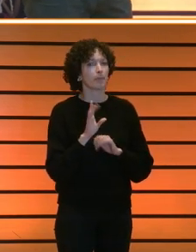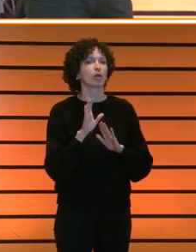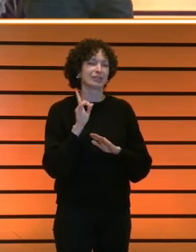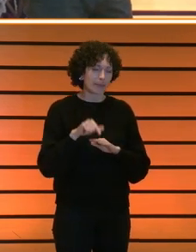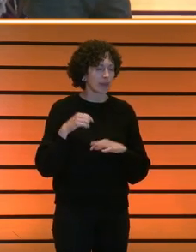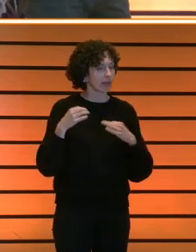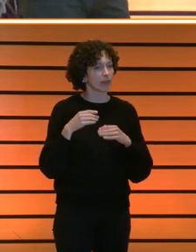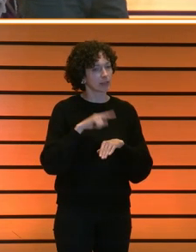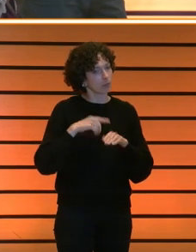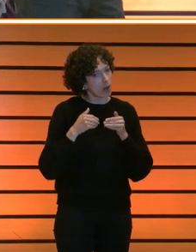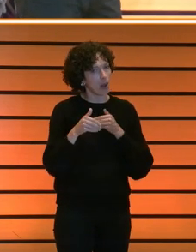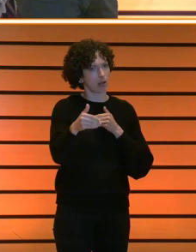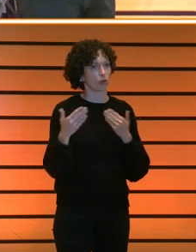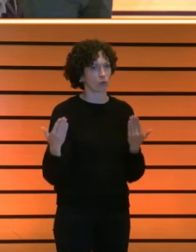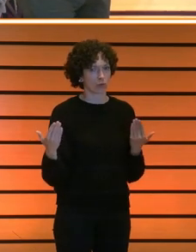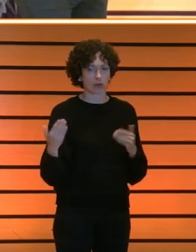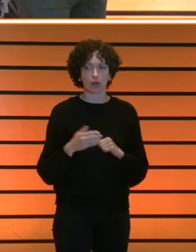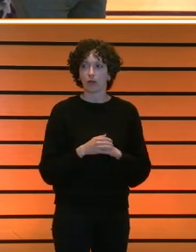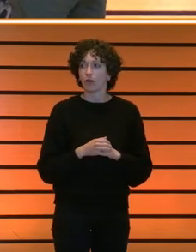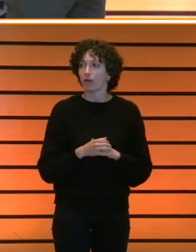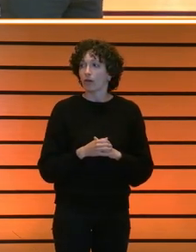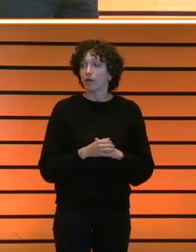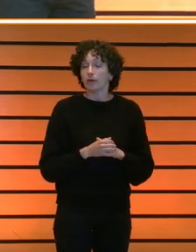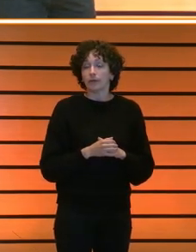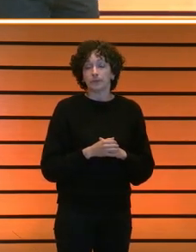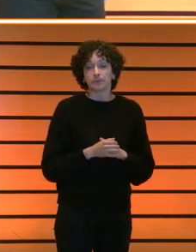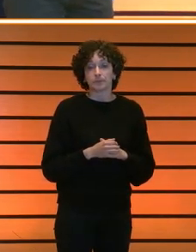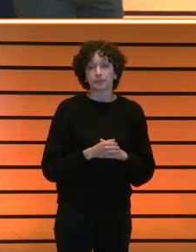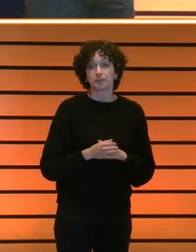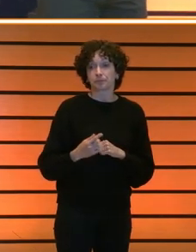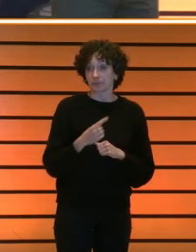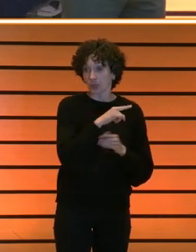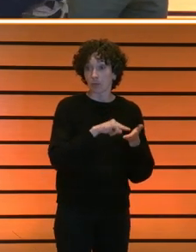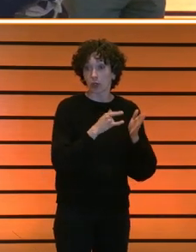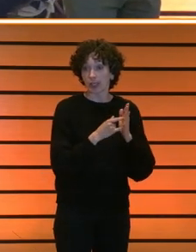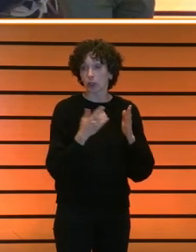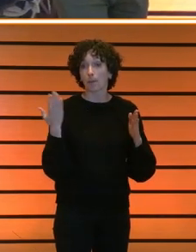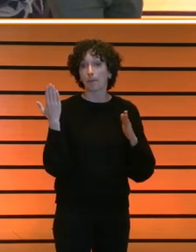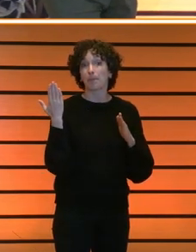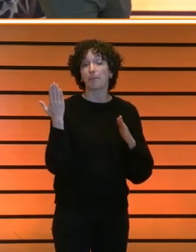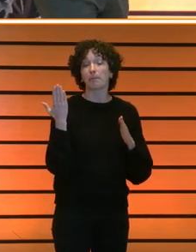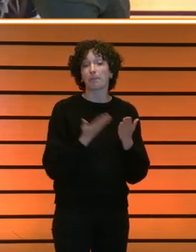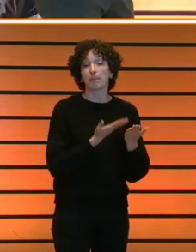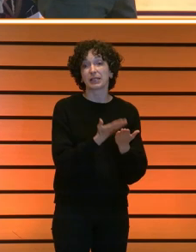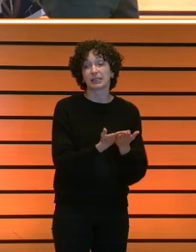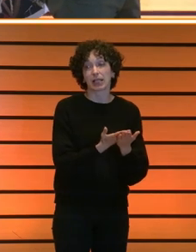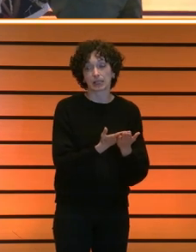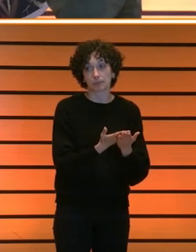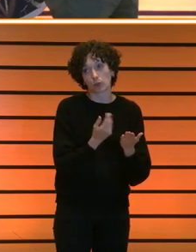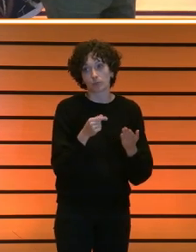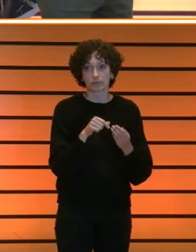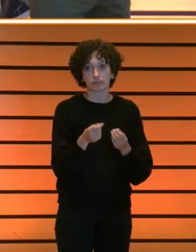mirada larga básicamente lo que plantea monsud que esto nos lo contó kenji